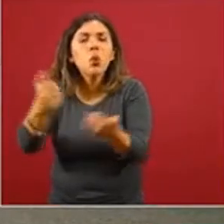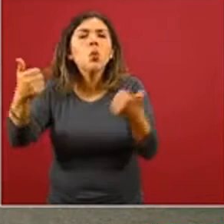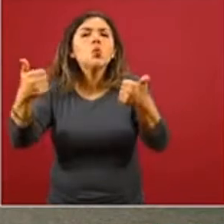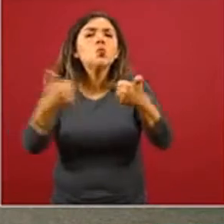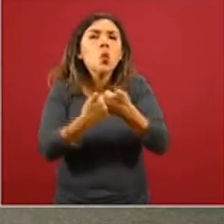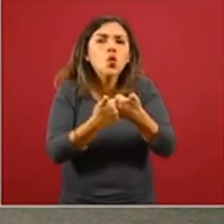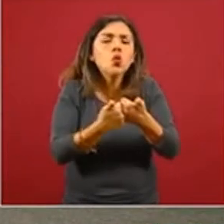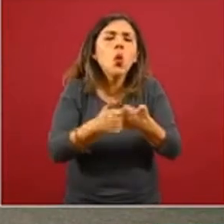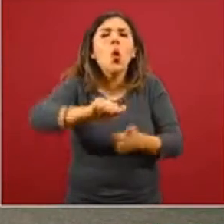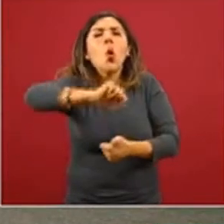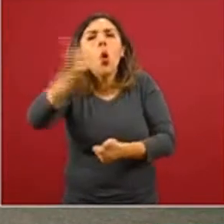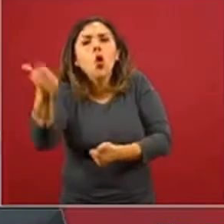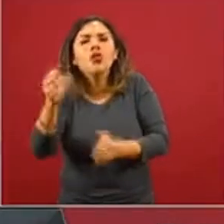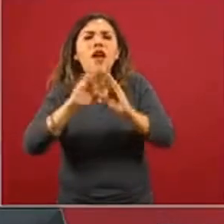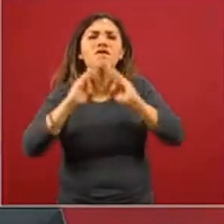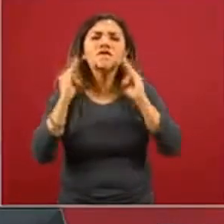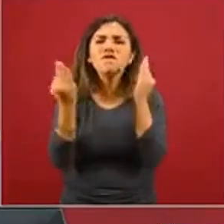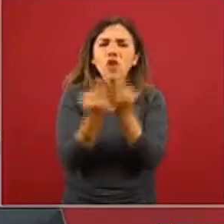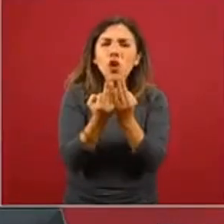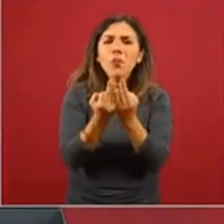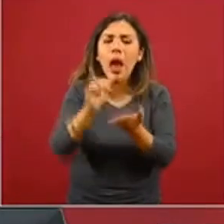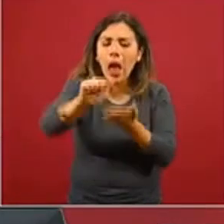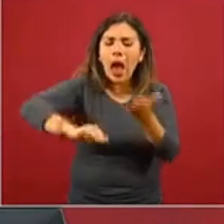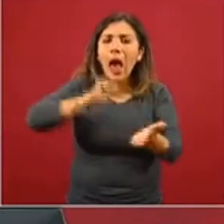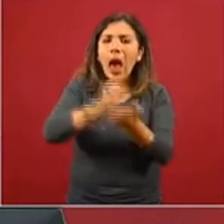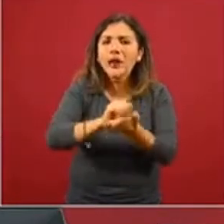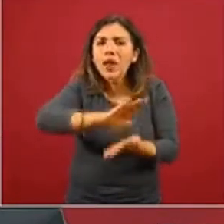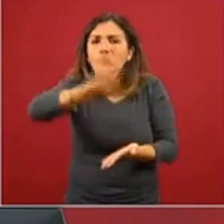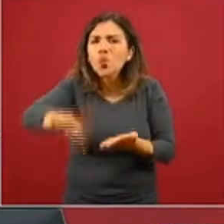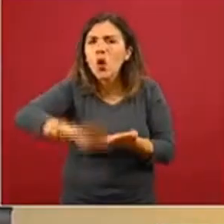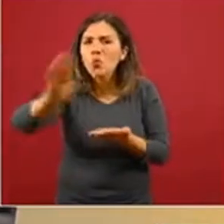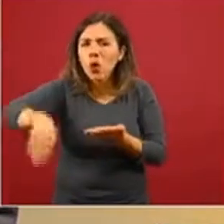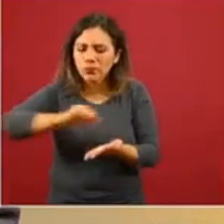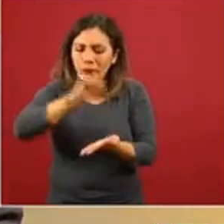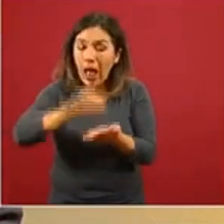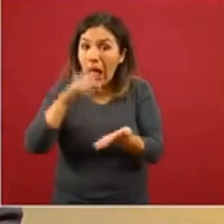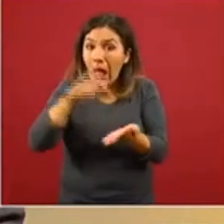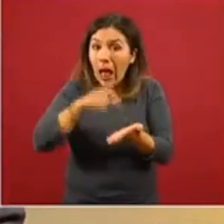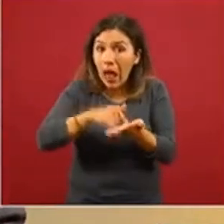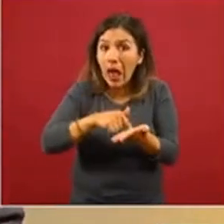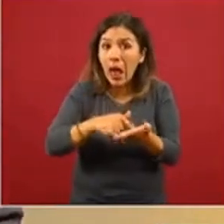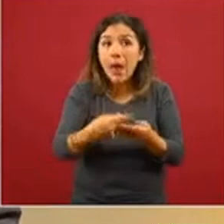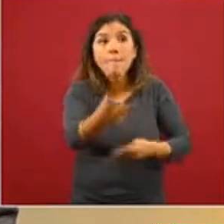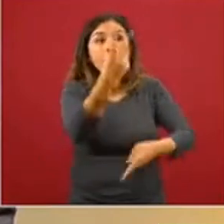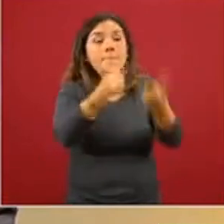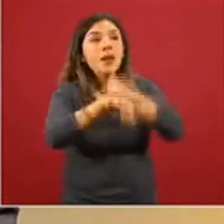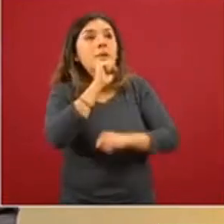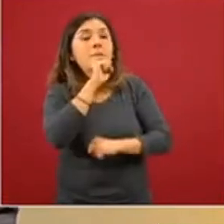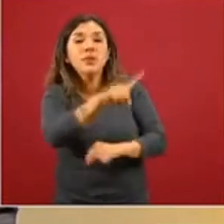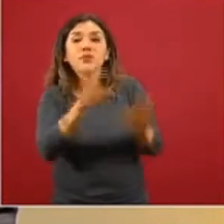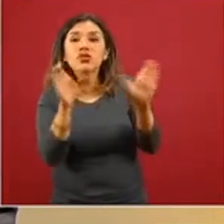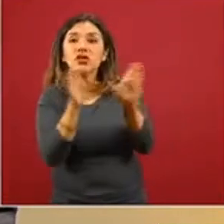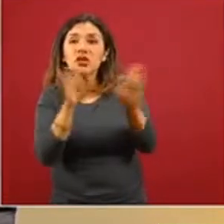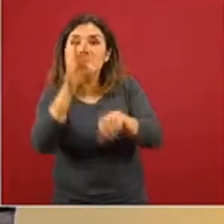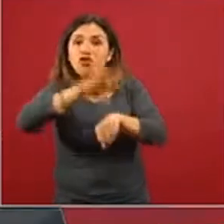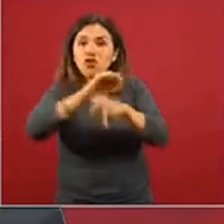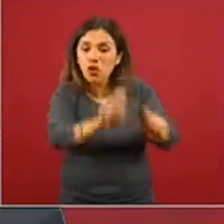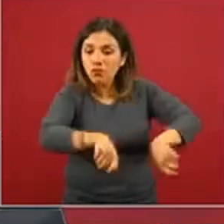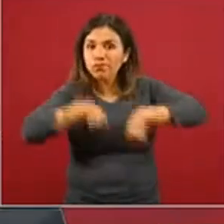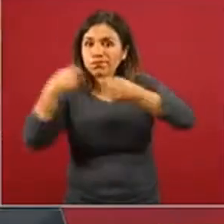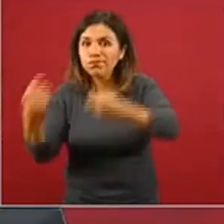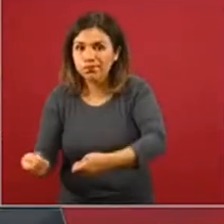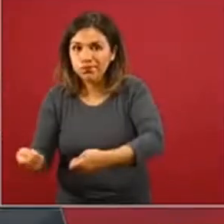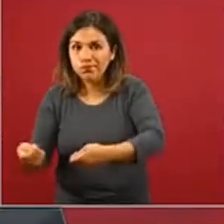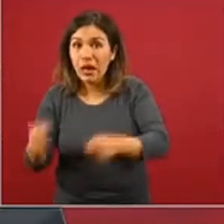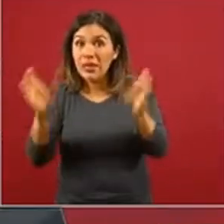medios indirectos, concretamente las actas de defunción, que a su vez proceden de los certificados de defunción. No